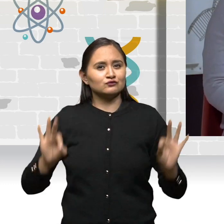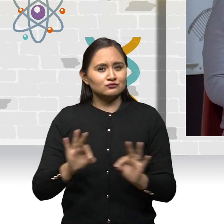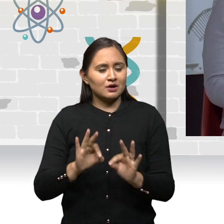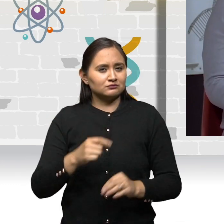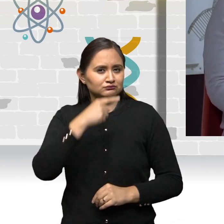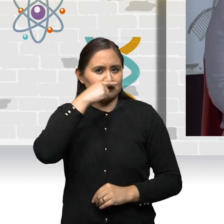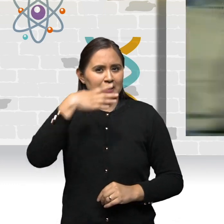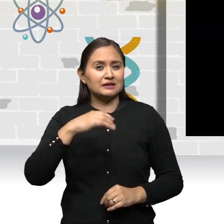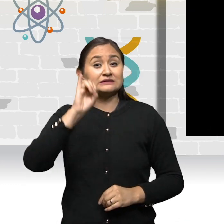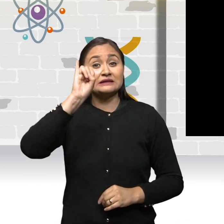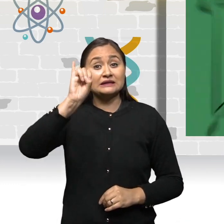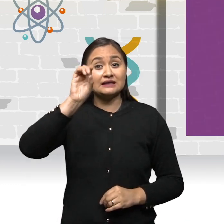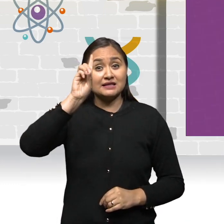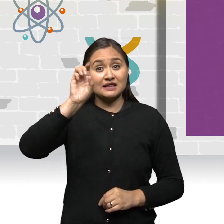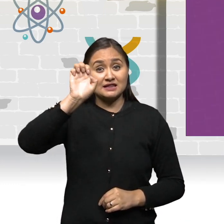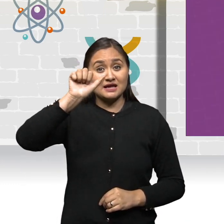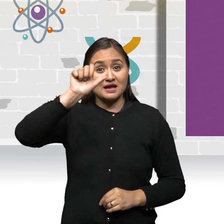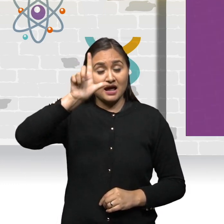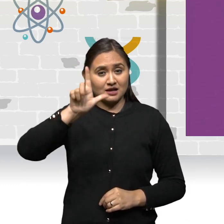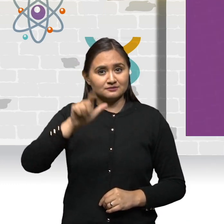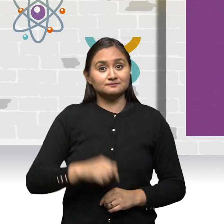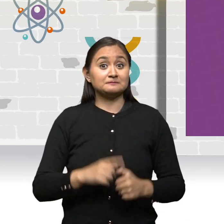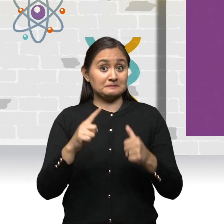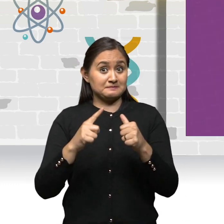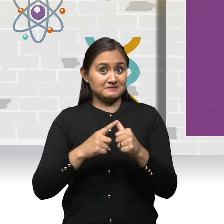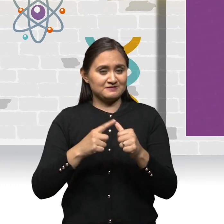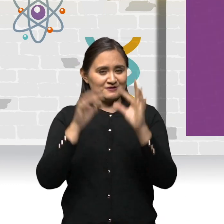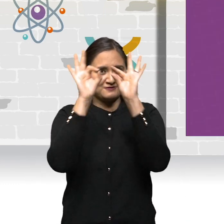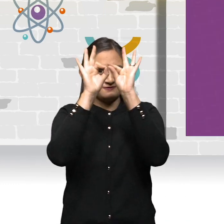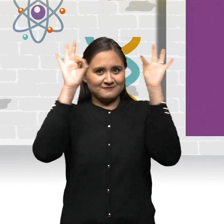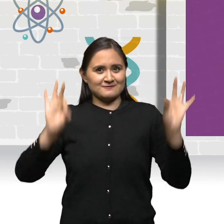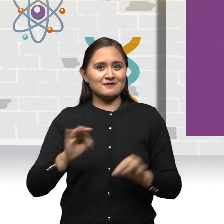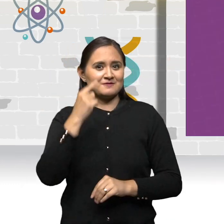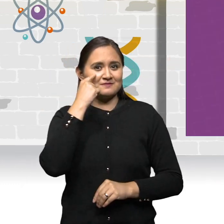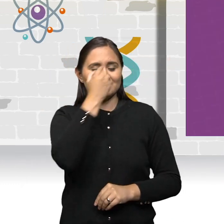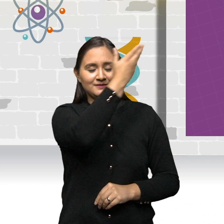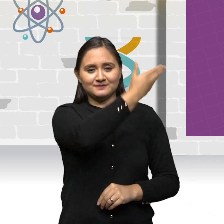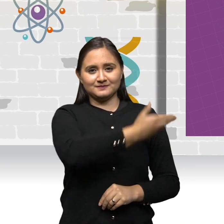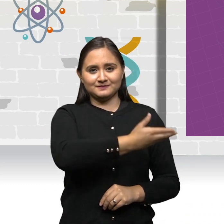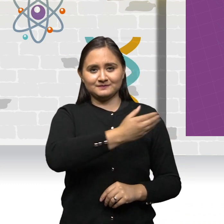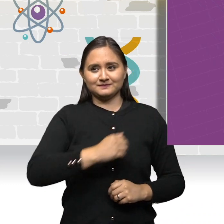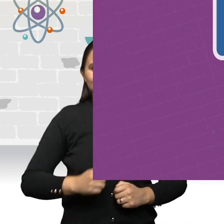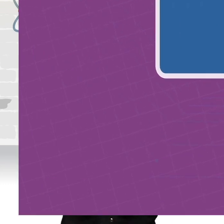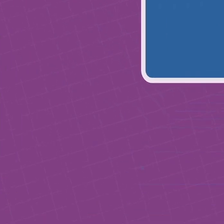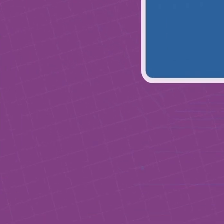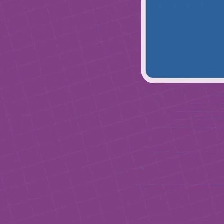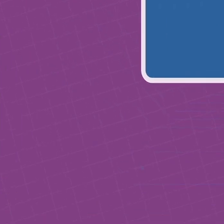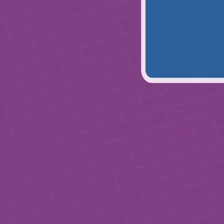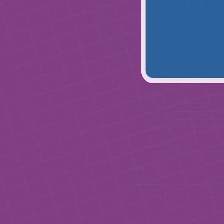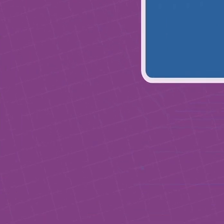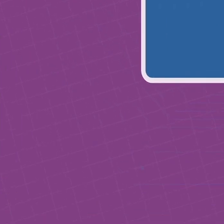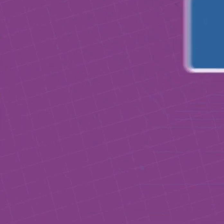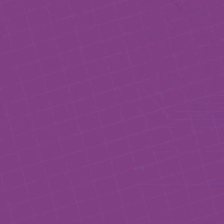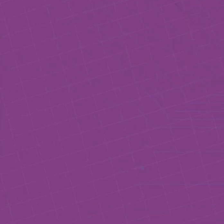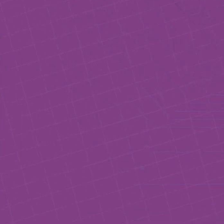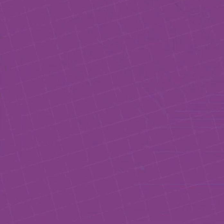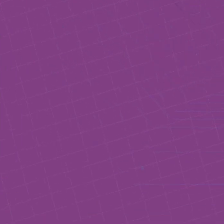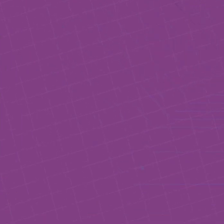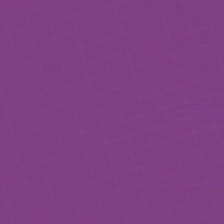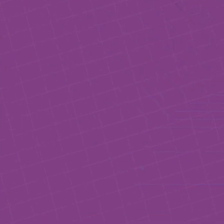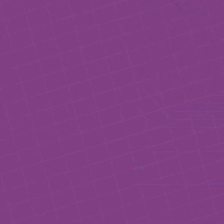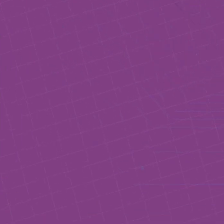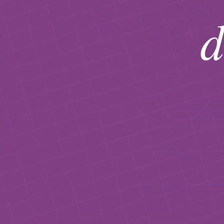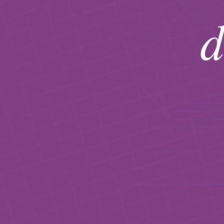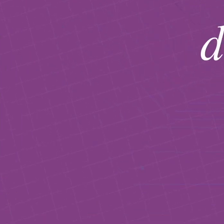la ecuación del gas ideal? Primero, se sustituye el número de moles por la división entre la masa y la masa molar del gas.